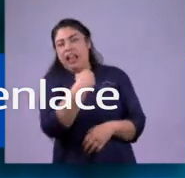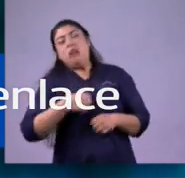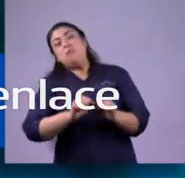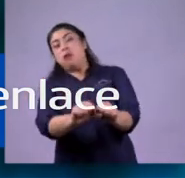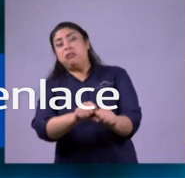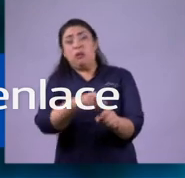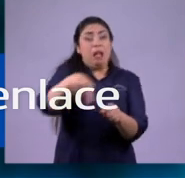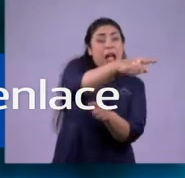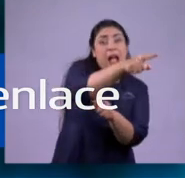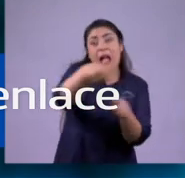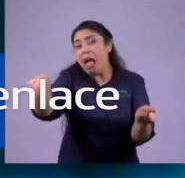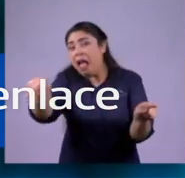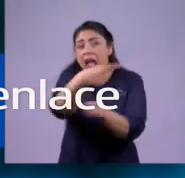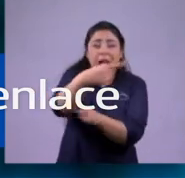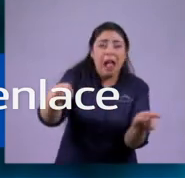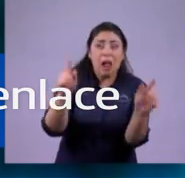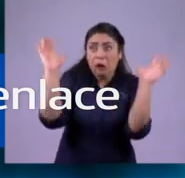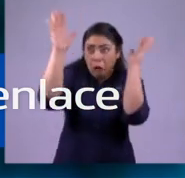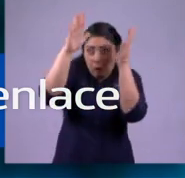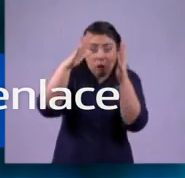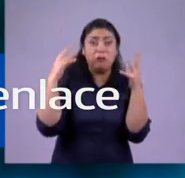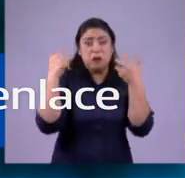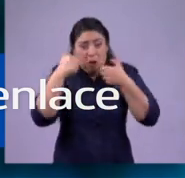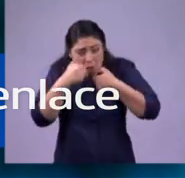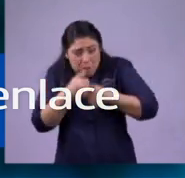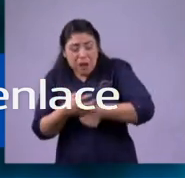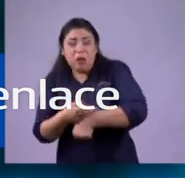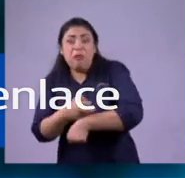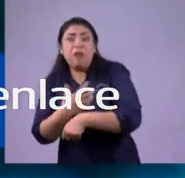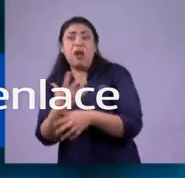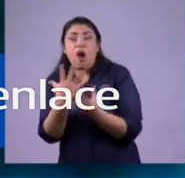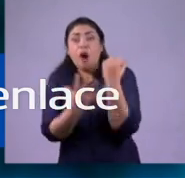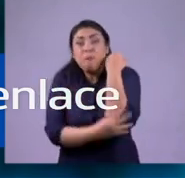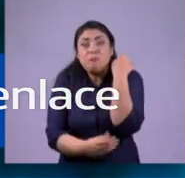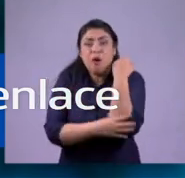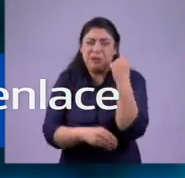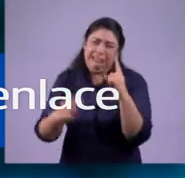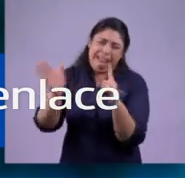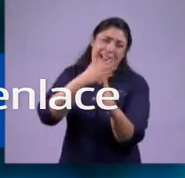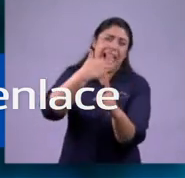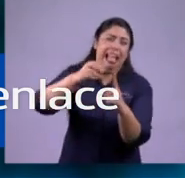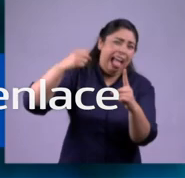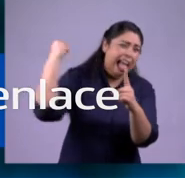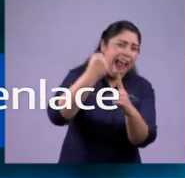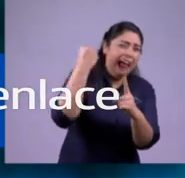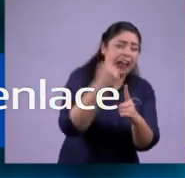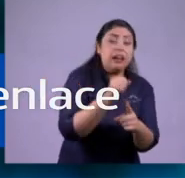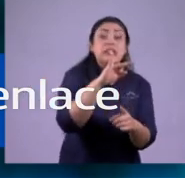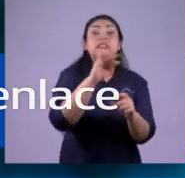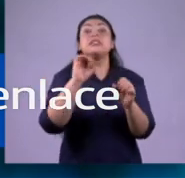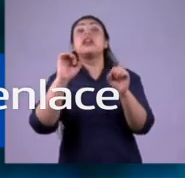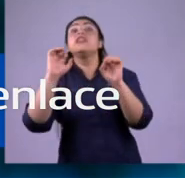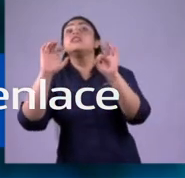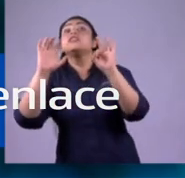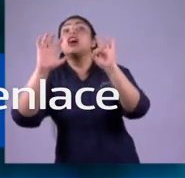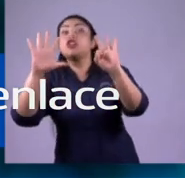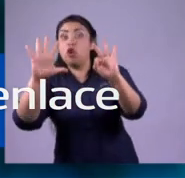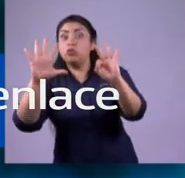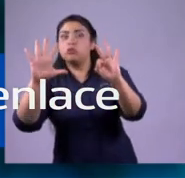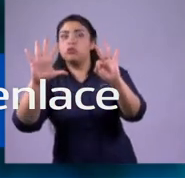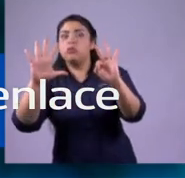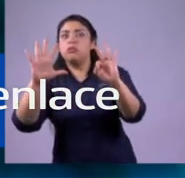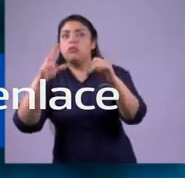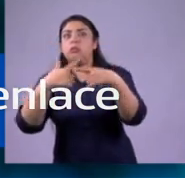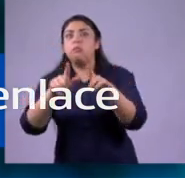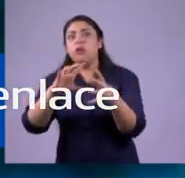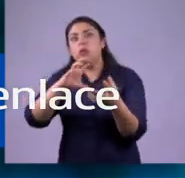cubiertos de pieles de ovejas y de cabras pobres angustiados maltratados ocho de los cuales el mundo no era